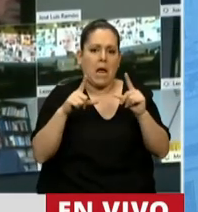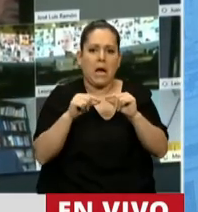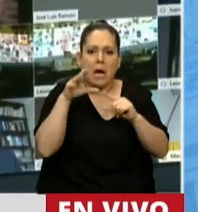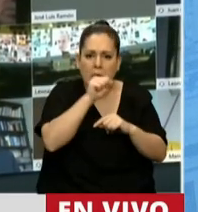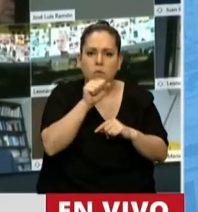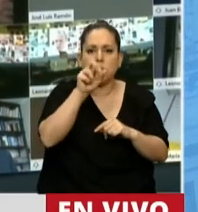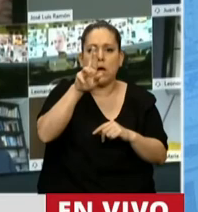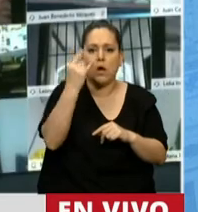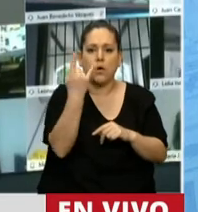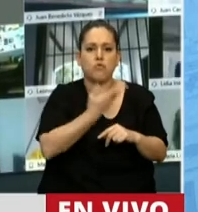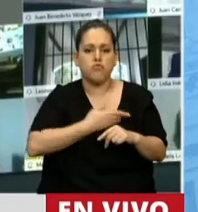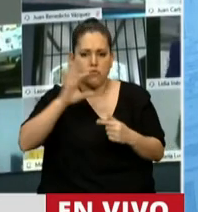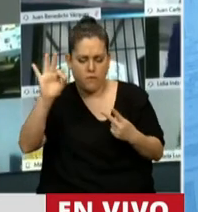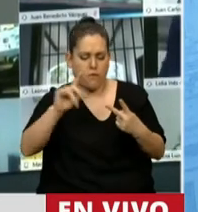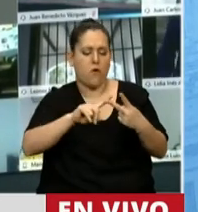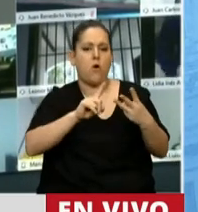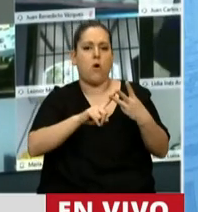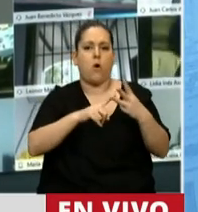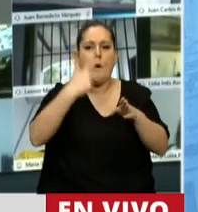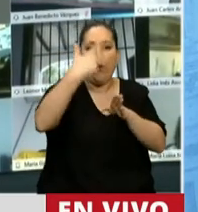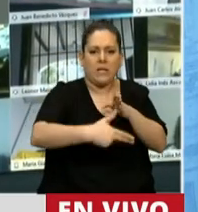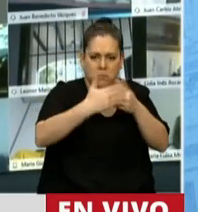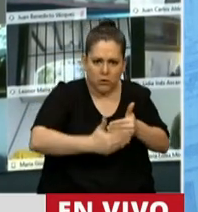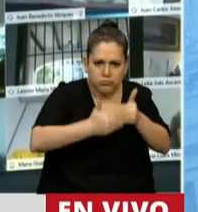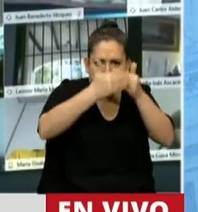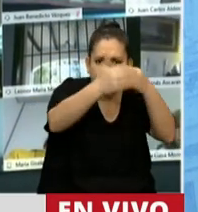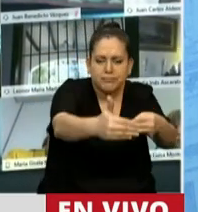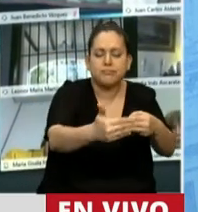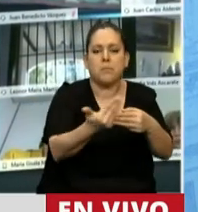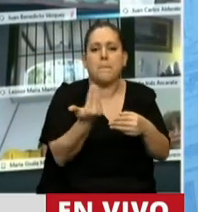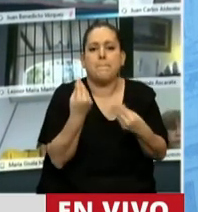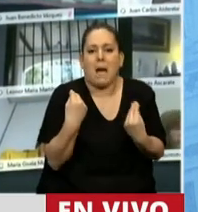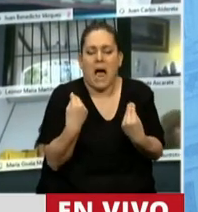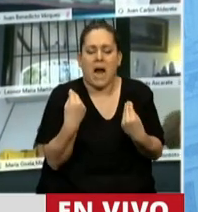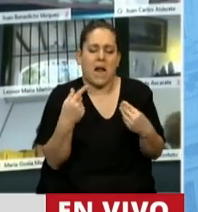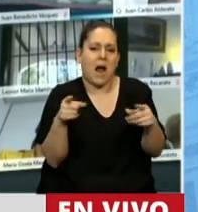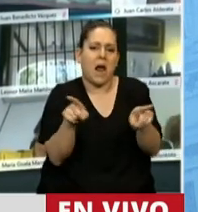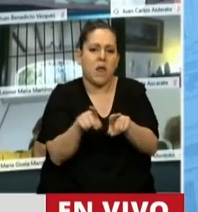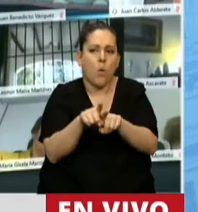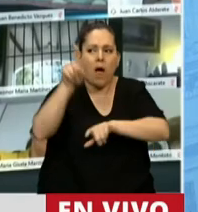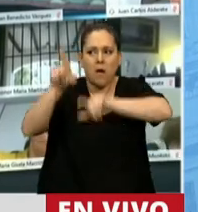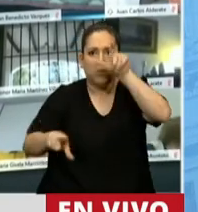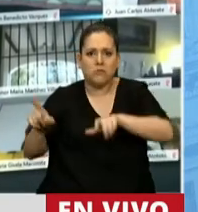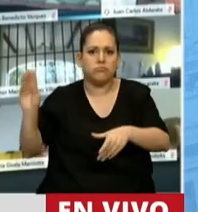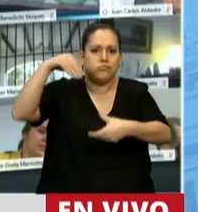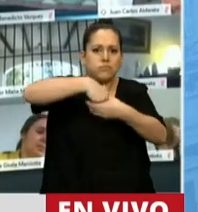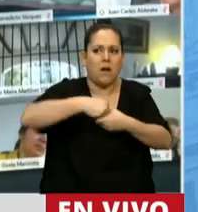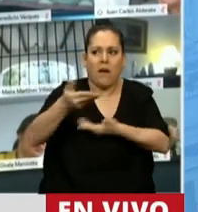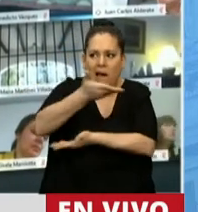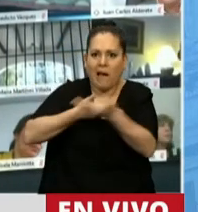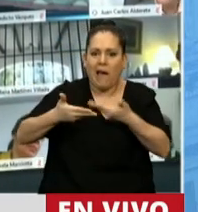qué esta suerte de reperfilamiento para que no entren, para aquellos que no adhieran al